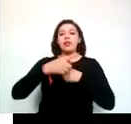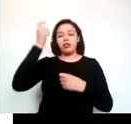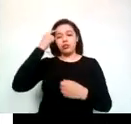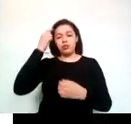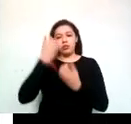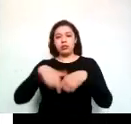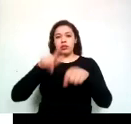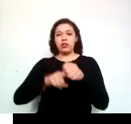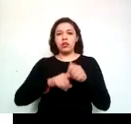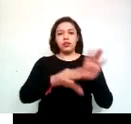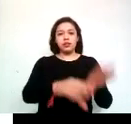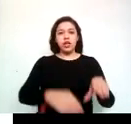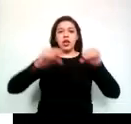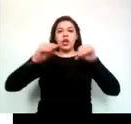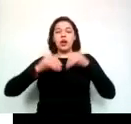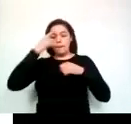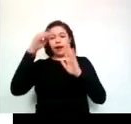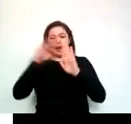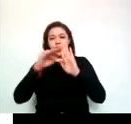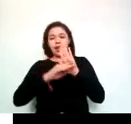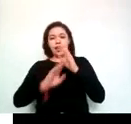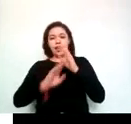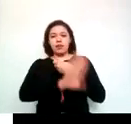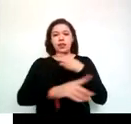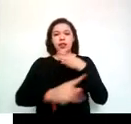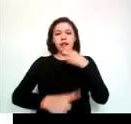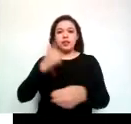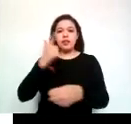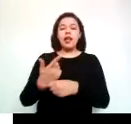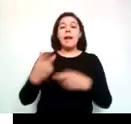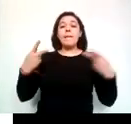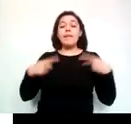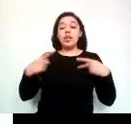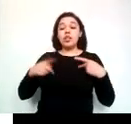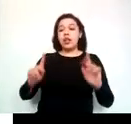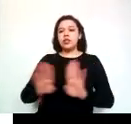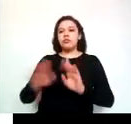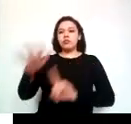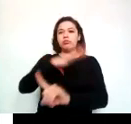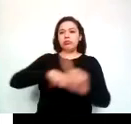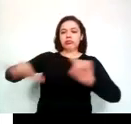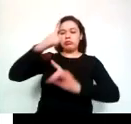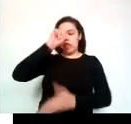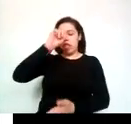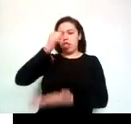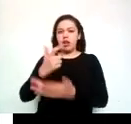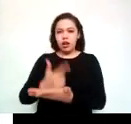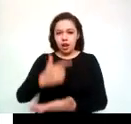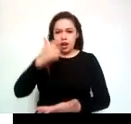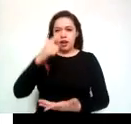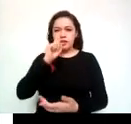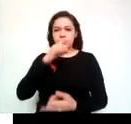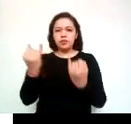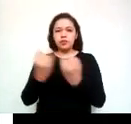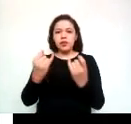adopción de medidas de prevención, la identificación de los empleados expuestos a acontecimientos traumáticos severos y, por supuesto, nos pide